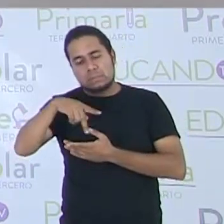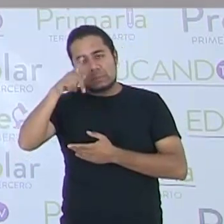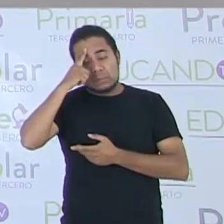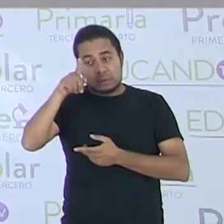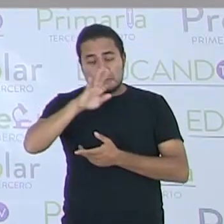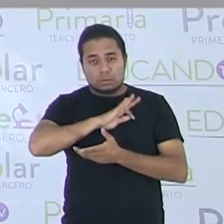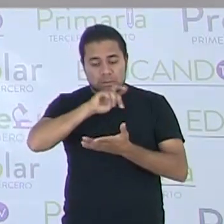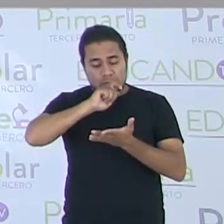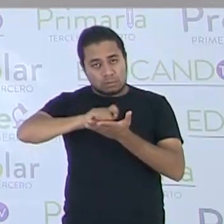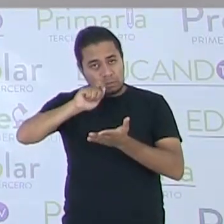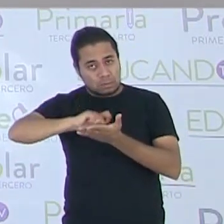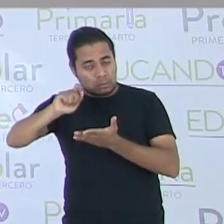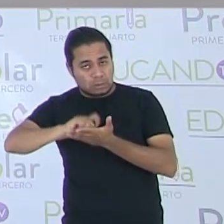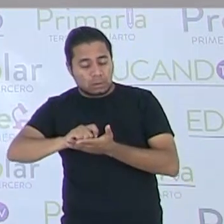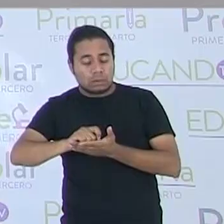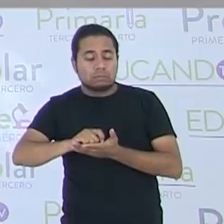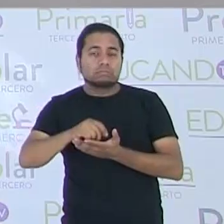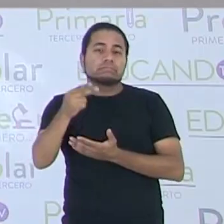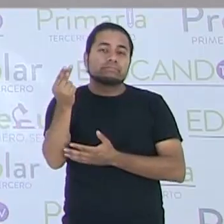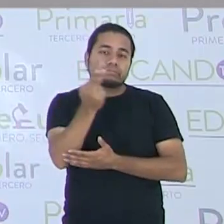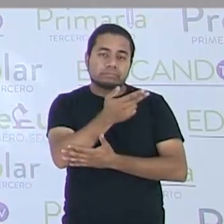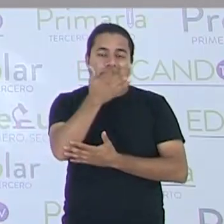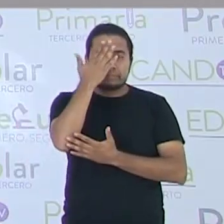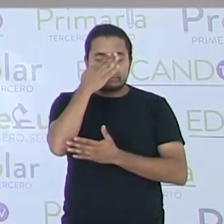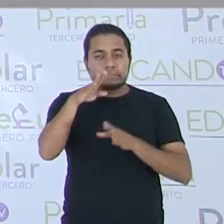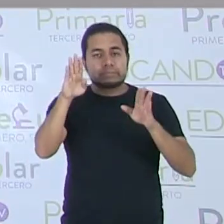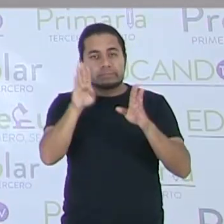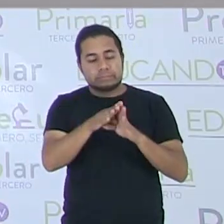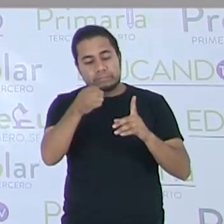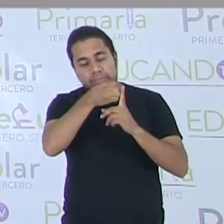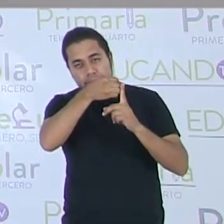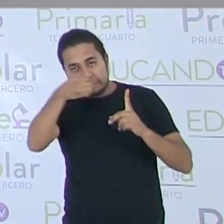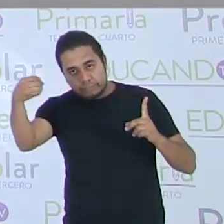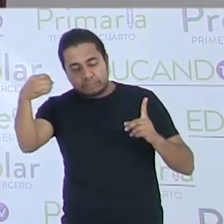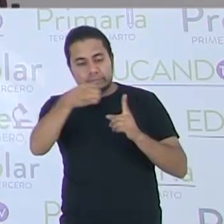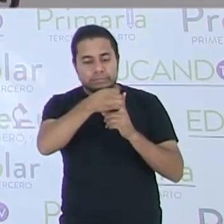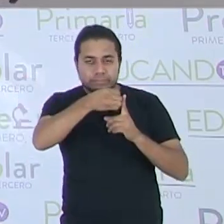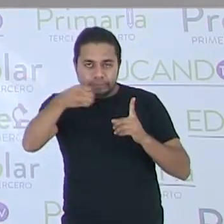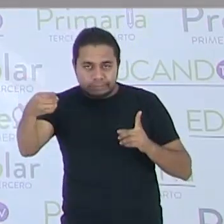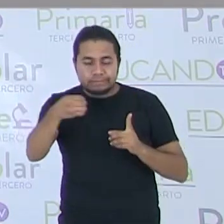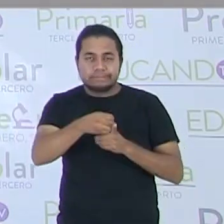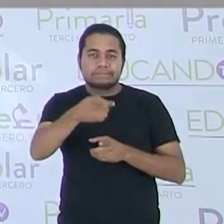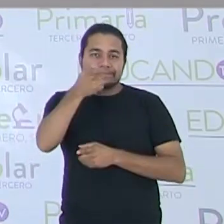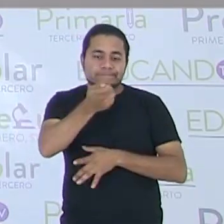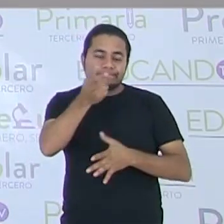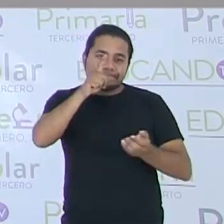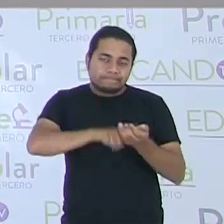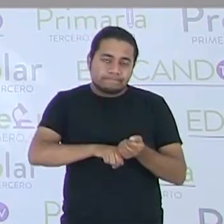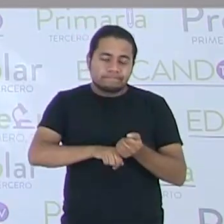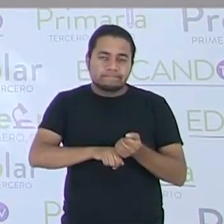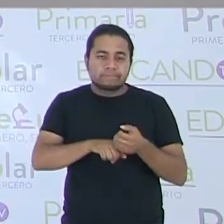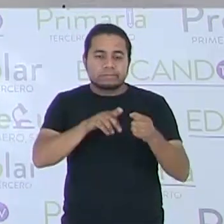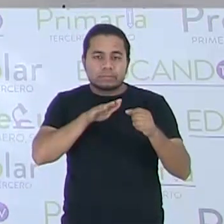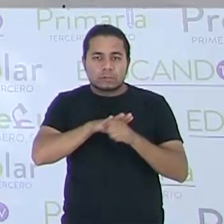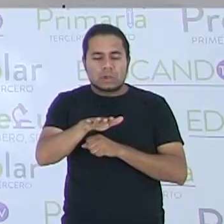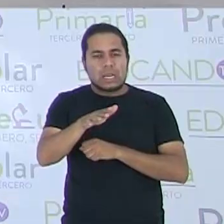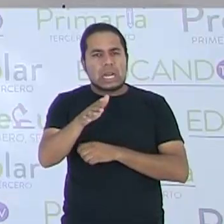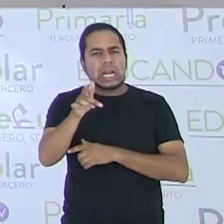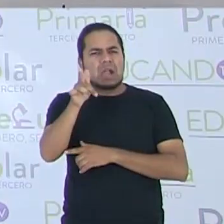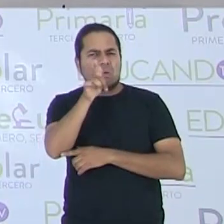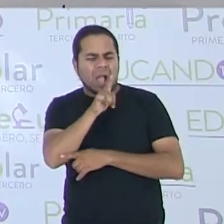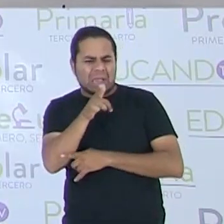escribir poesía necesitamos saber cómo están elaborados, cómo están estructurados y qué tipo de